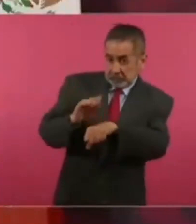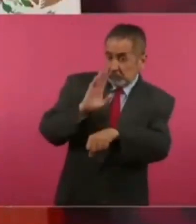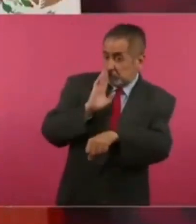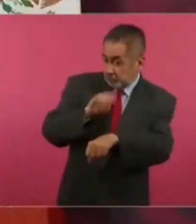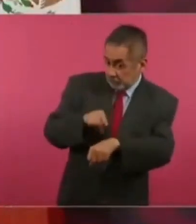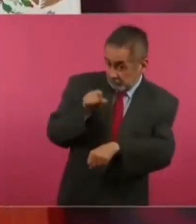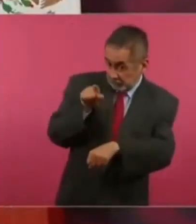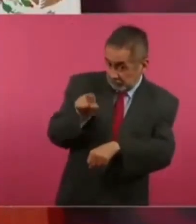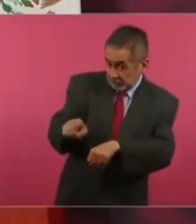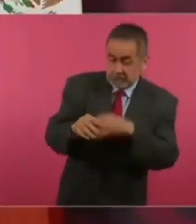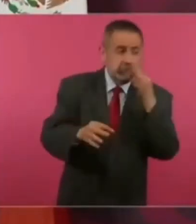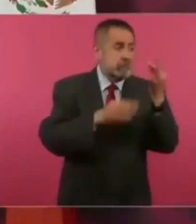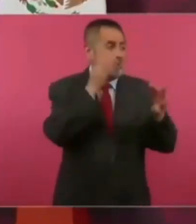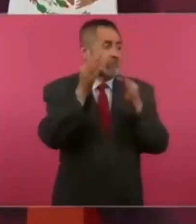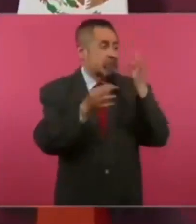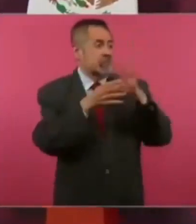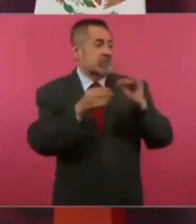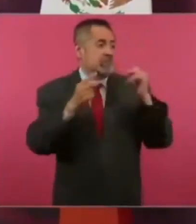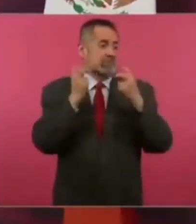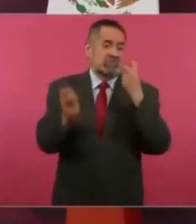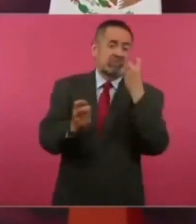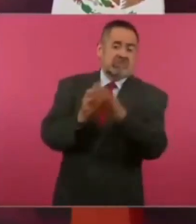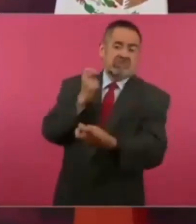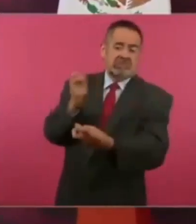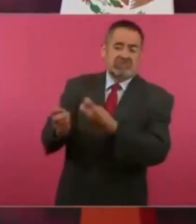el garrote.